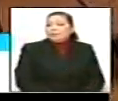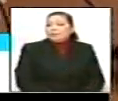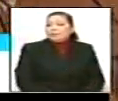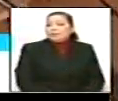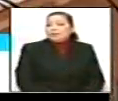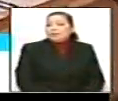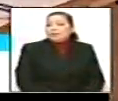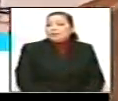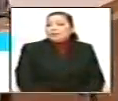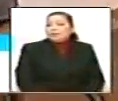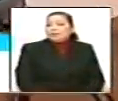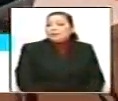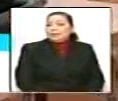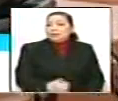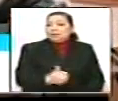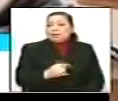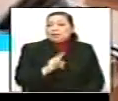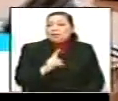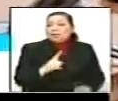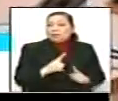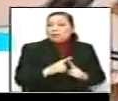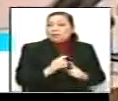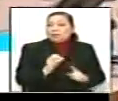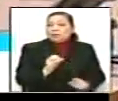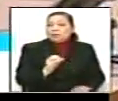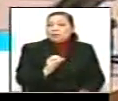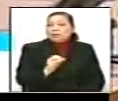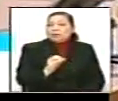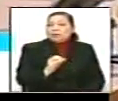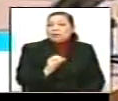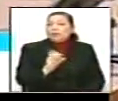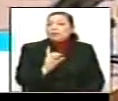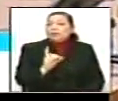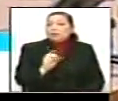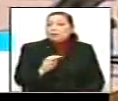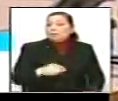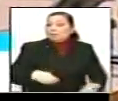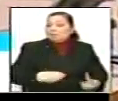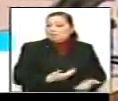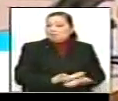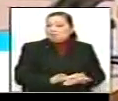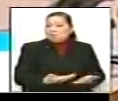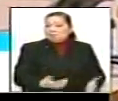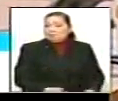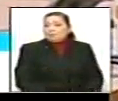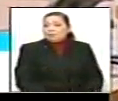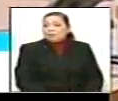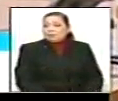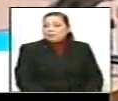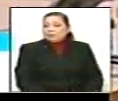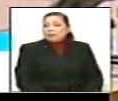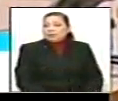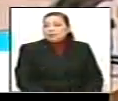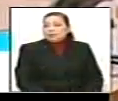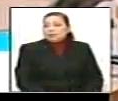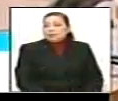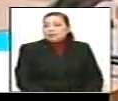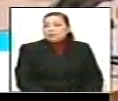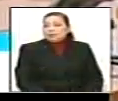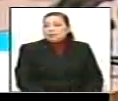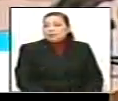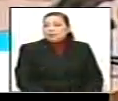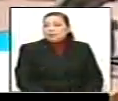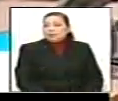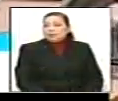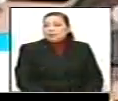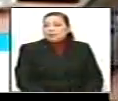lo ha devuelto a Autodema el financiamiento. Entonces no se ha malversado ningún fondo. Con eso quería saldar